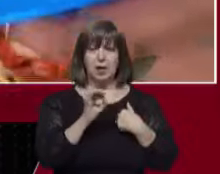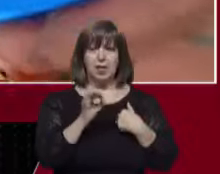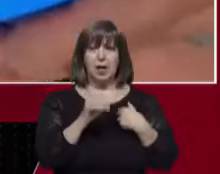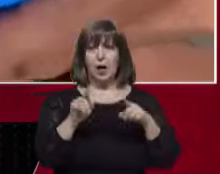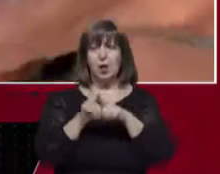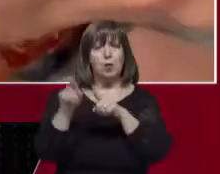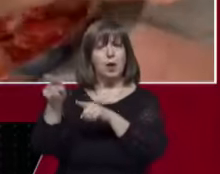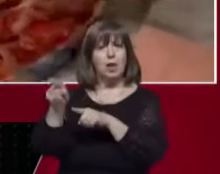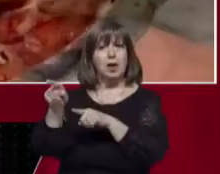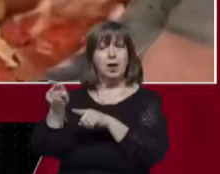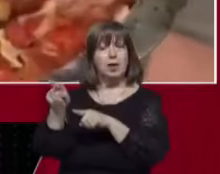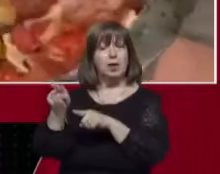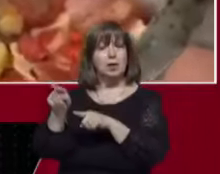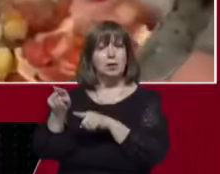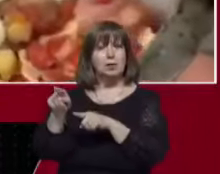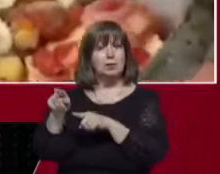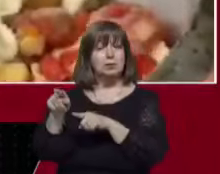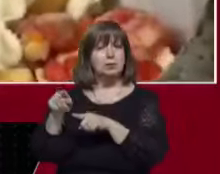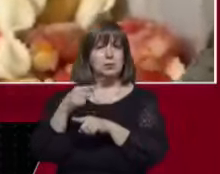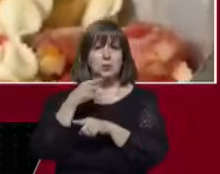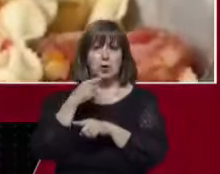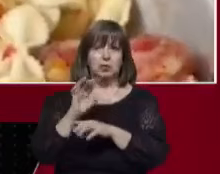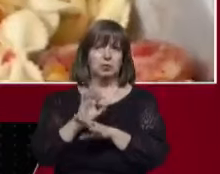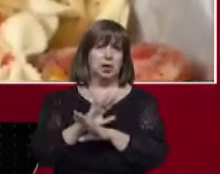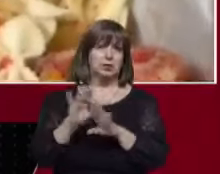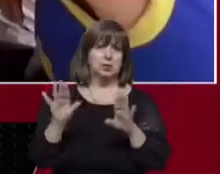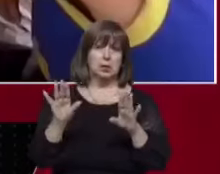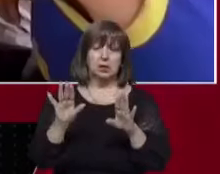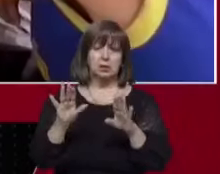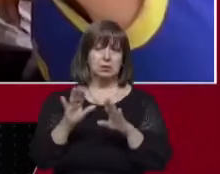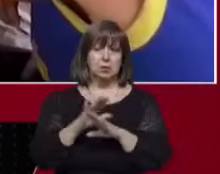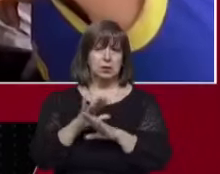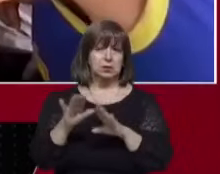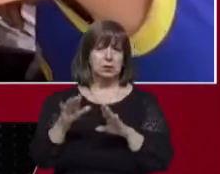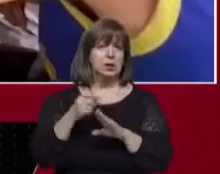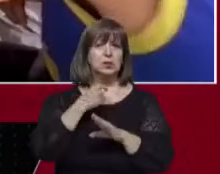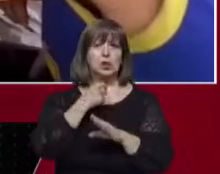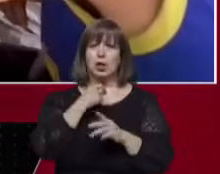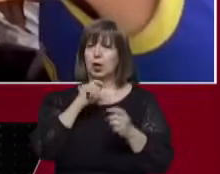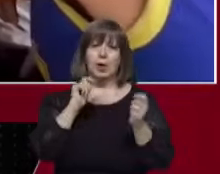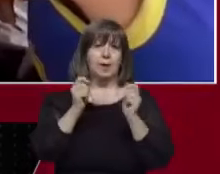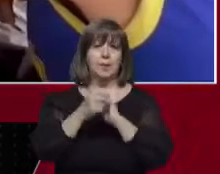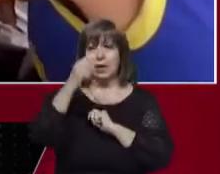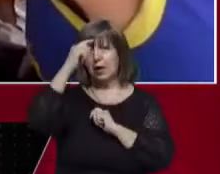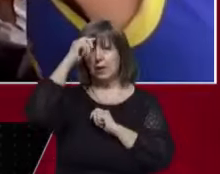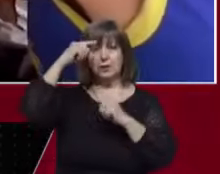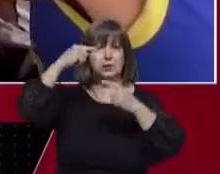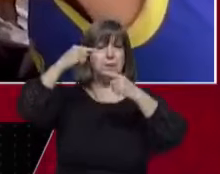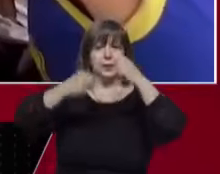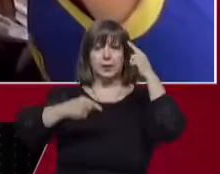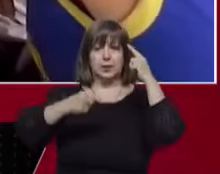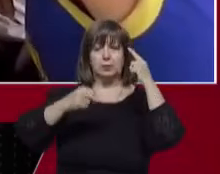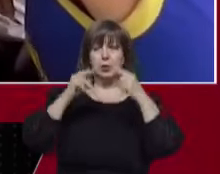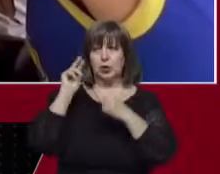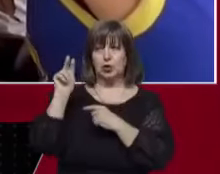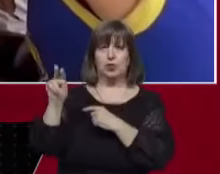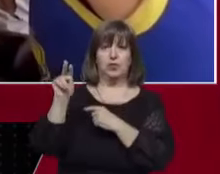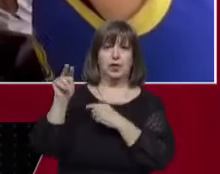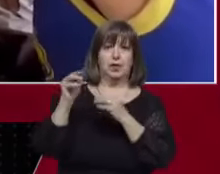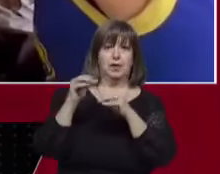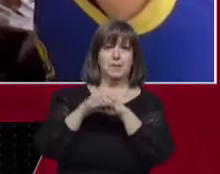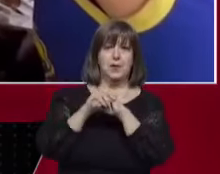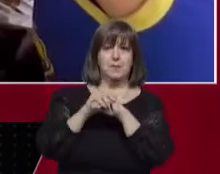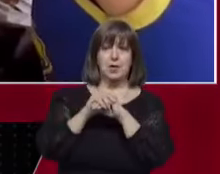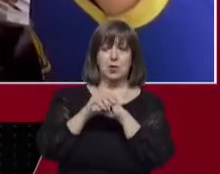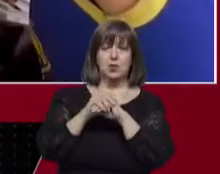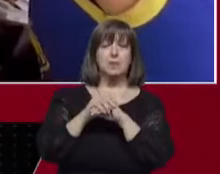que me acordé, pues yo ya conocía Remar, me había llevado un tiempo hermoso, vivía en Remar por